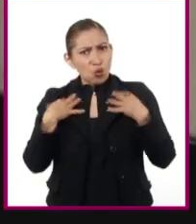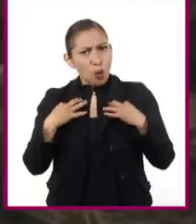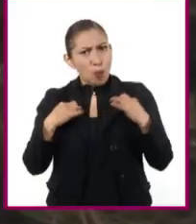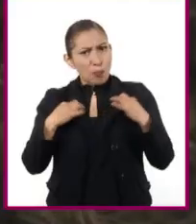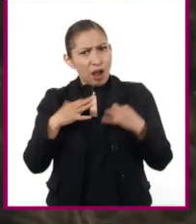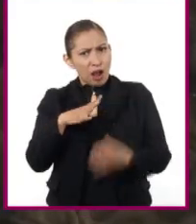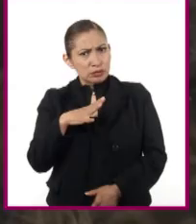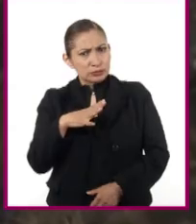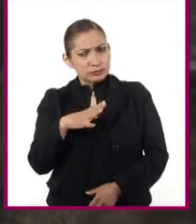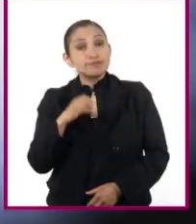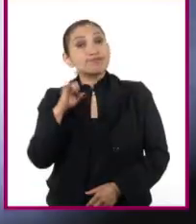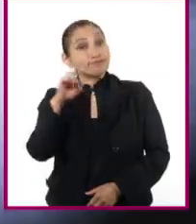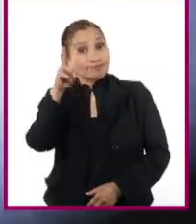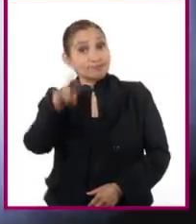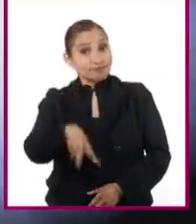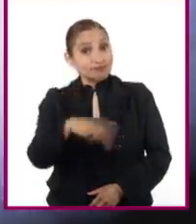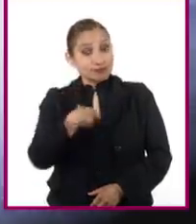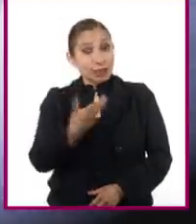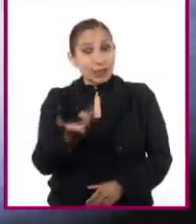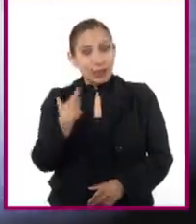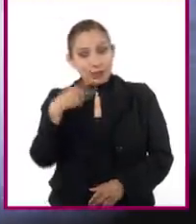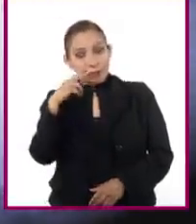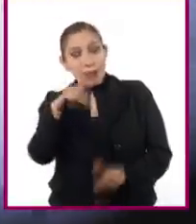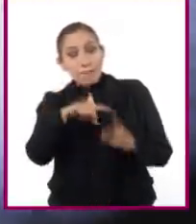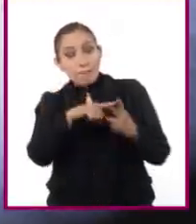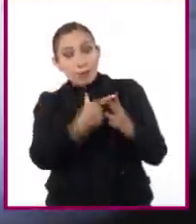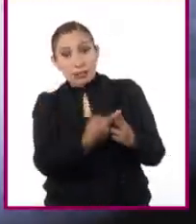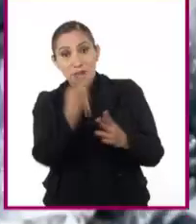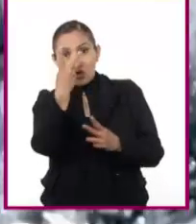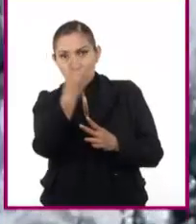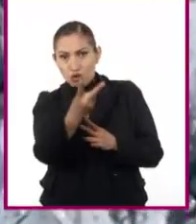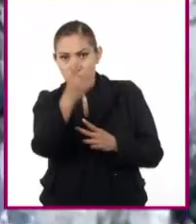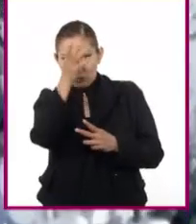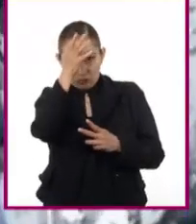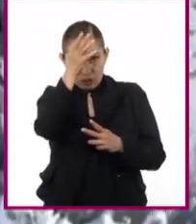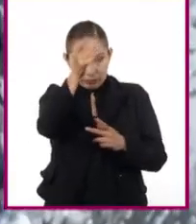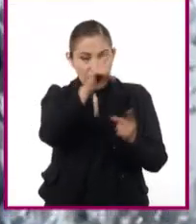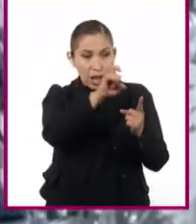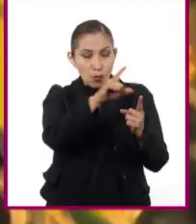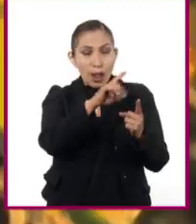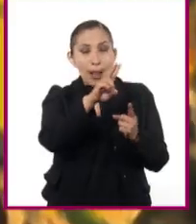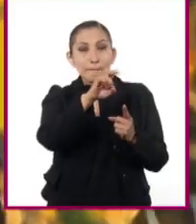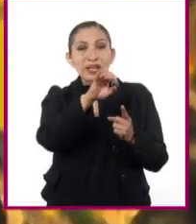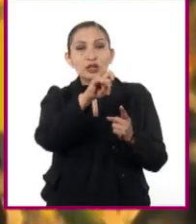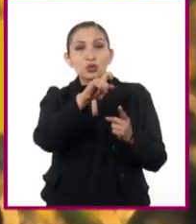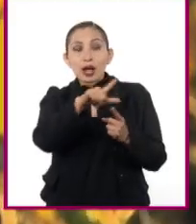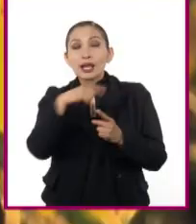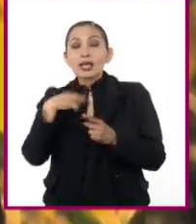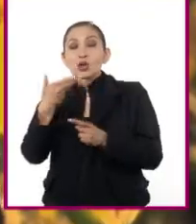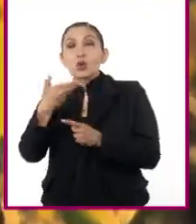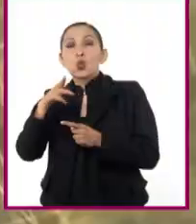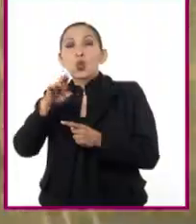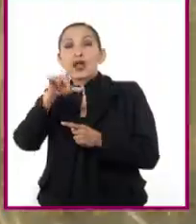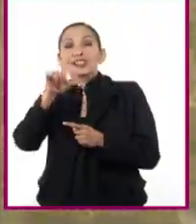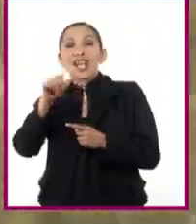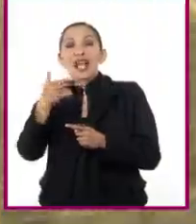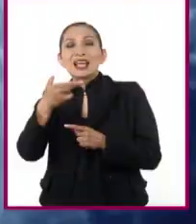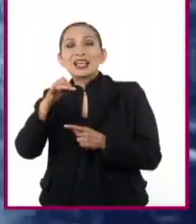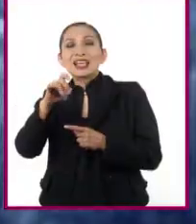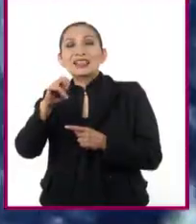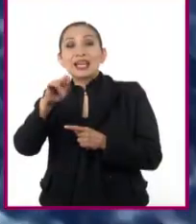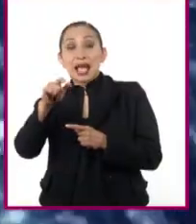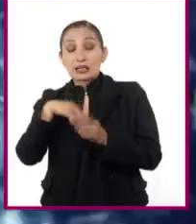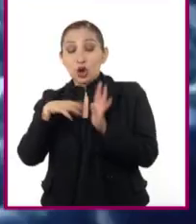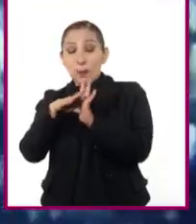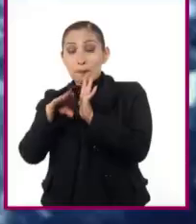vestir. Así es, al menos desde la aparición de dos conceptos, agua virtual y huella hídrica, que en realidad